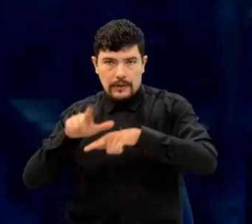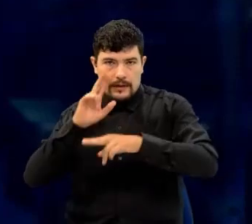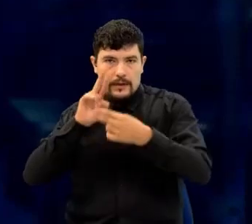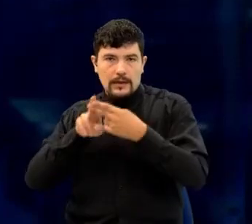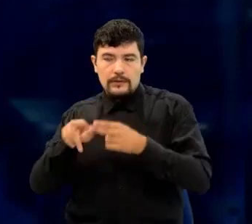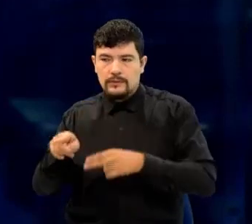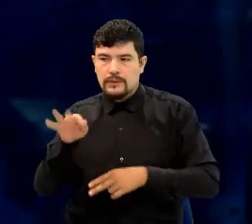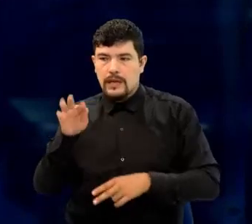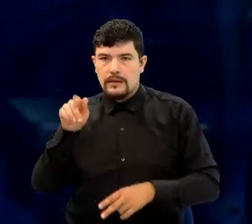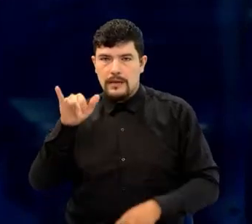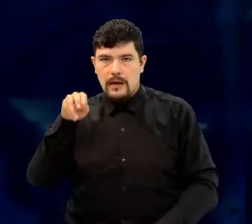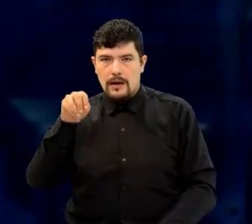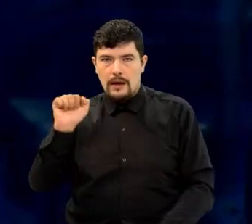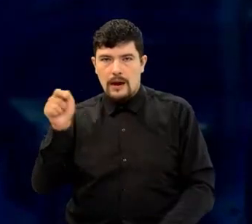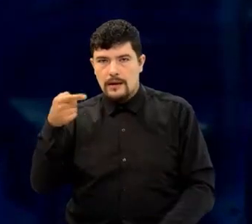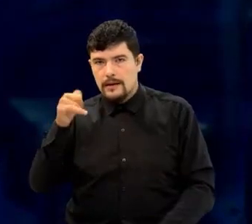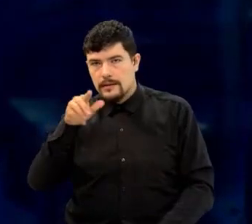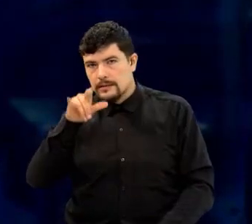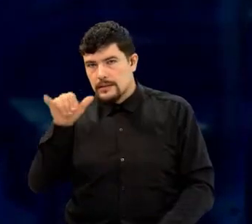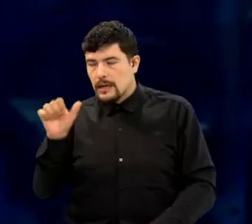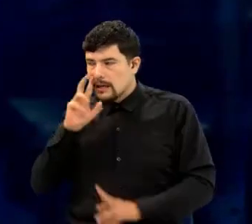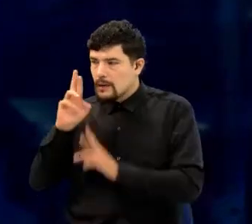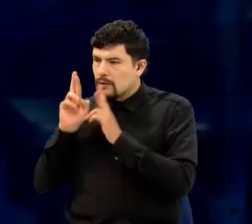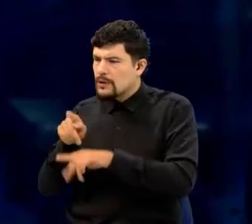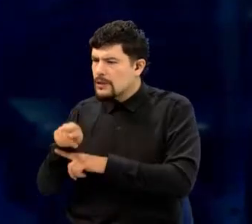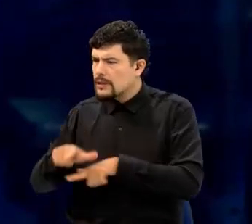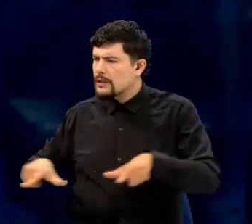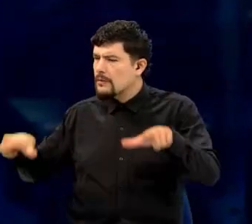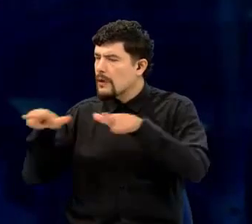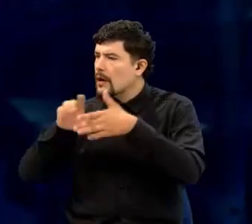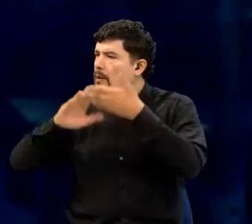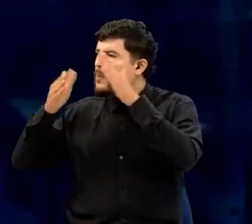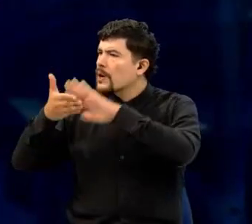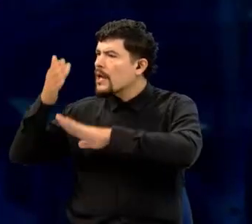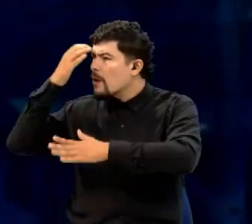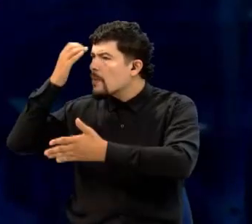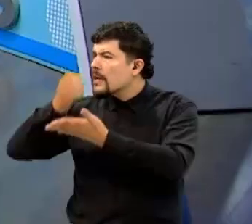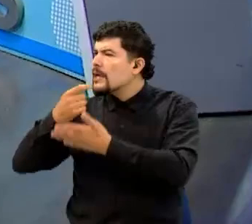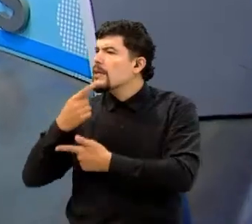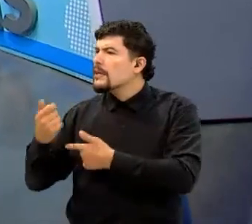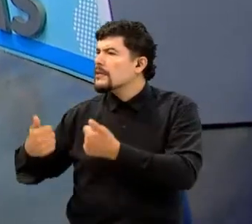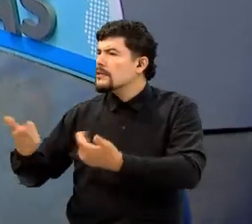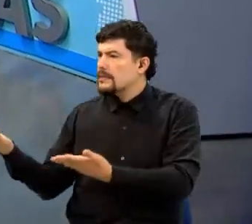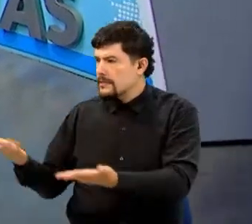Tatiana García. Tatiana, ¿cuál es el panorama en este lugar y qué dice la comunidad?